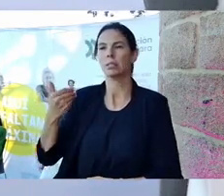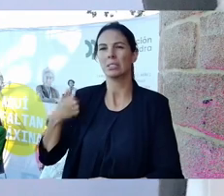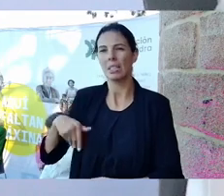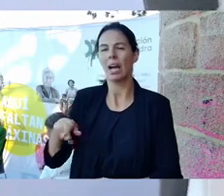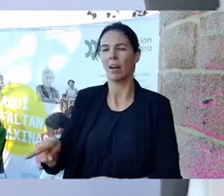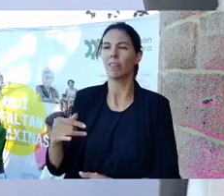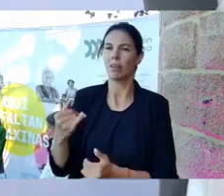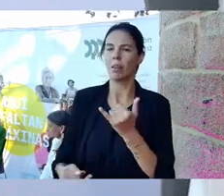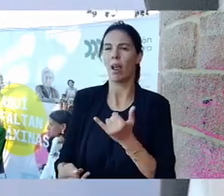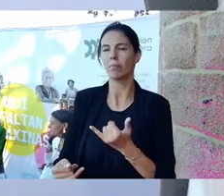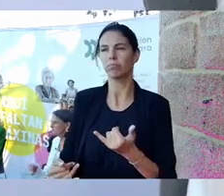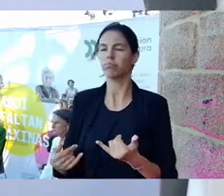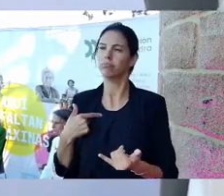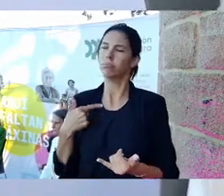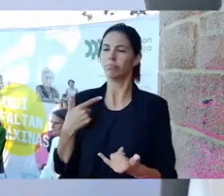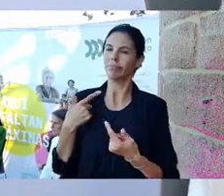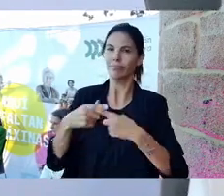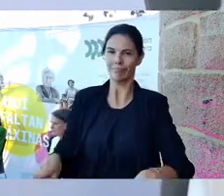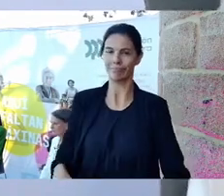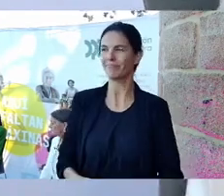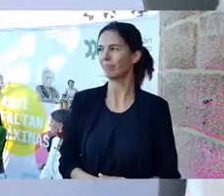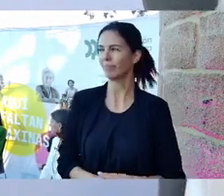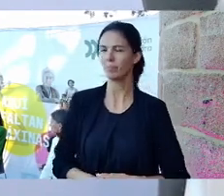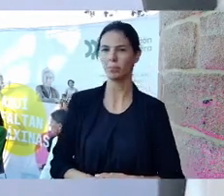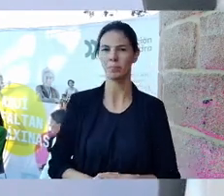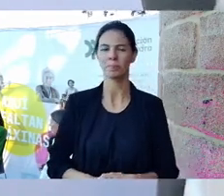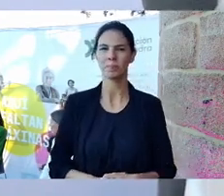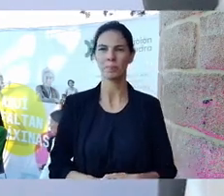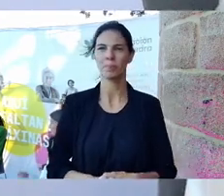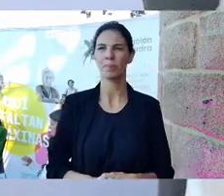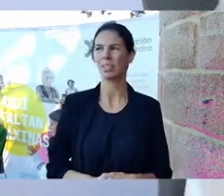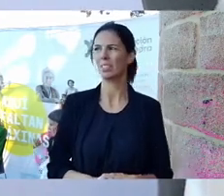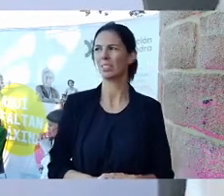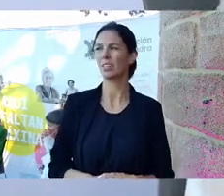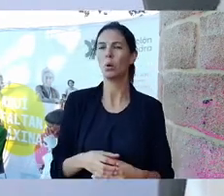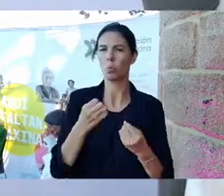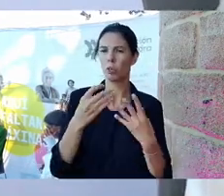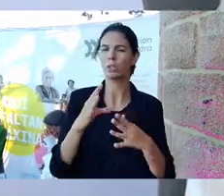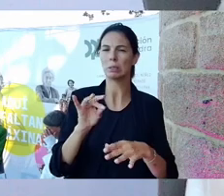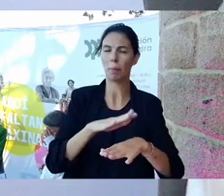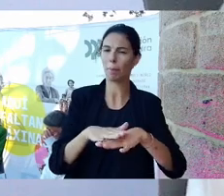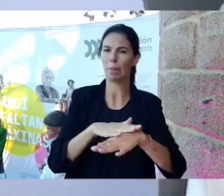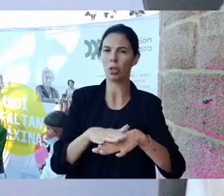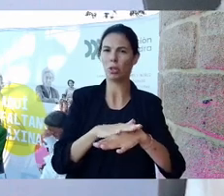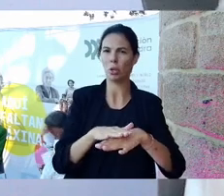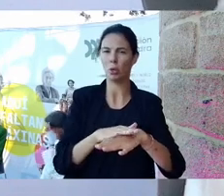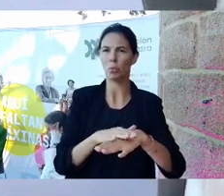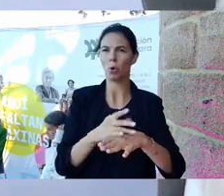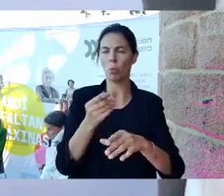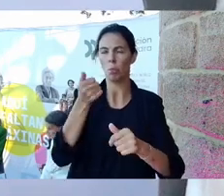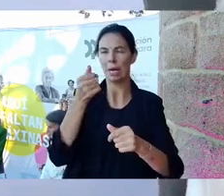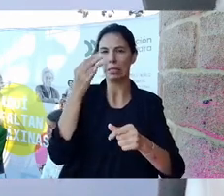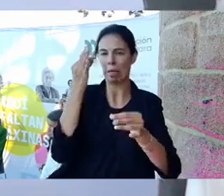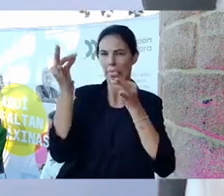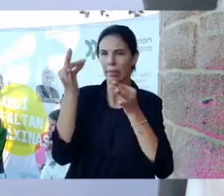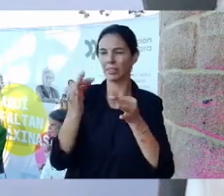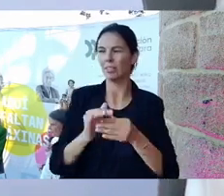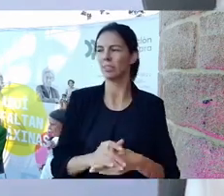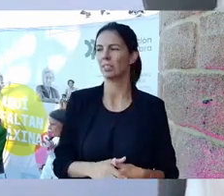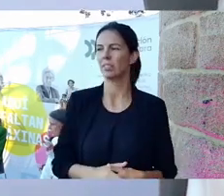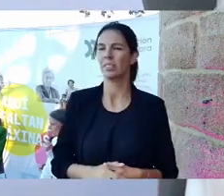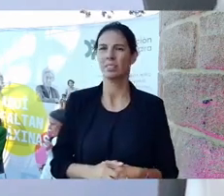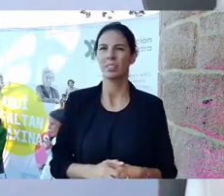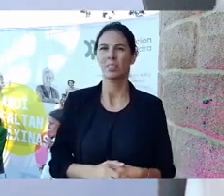recibiría pues, una contestación tan alta. Bueno, perdón, sí. Simplemente por